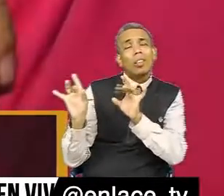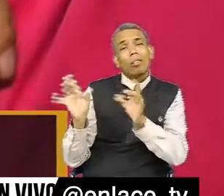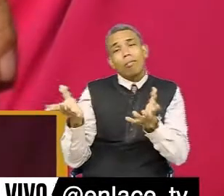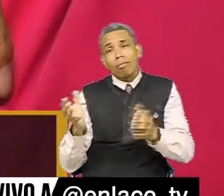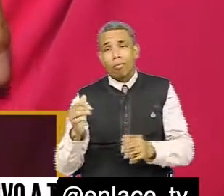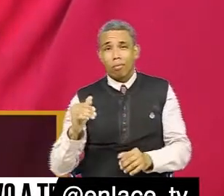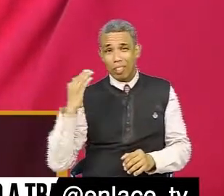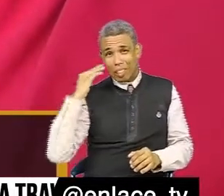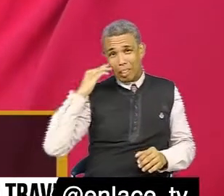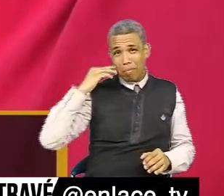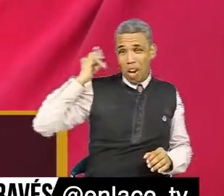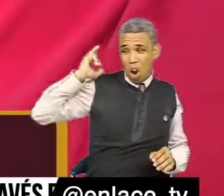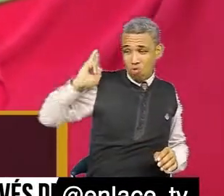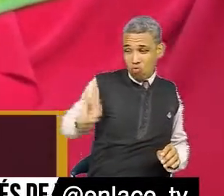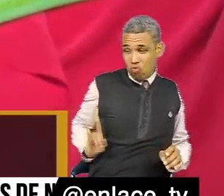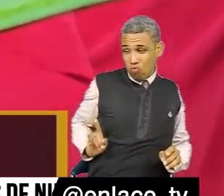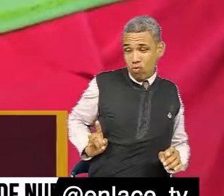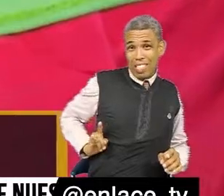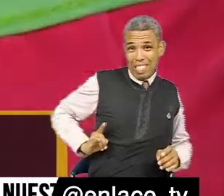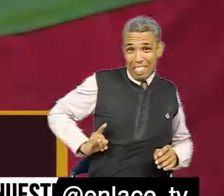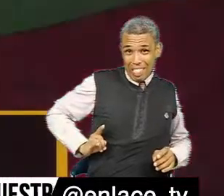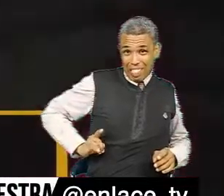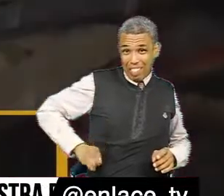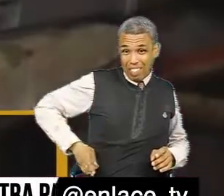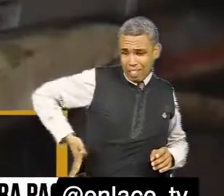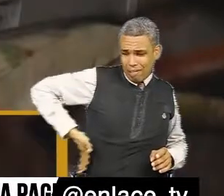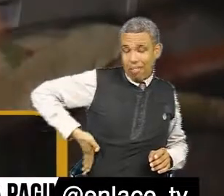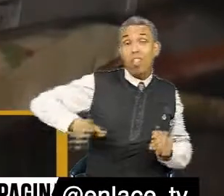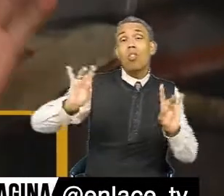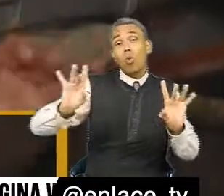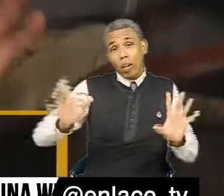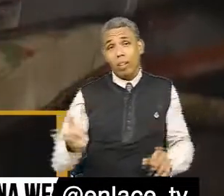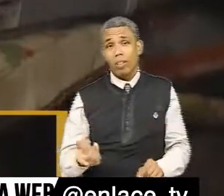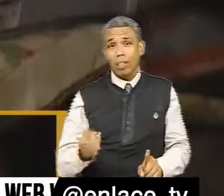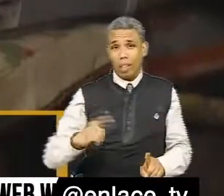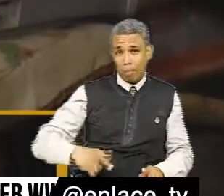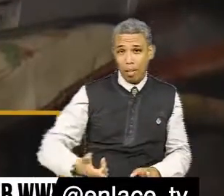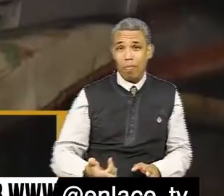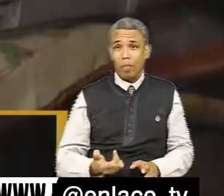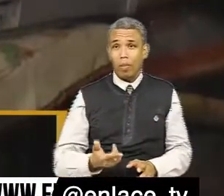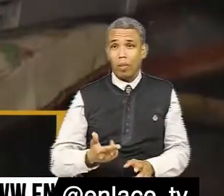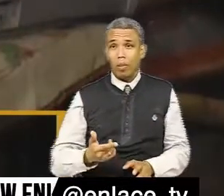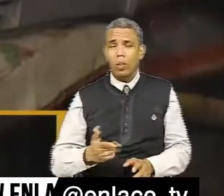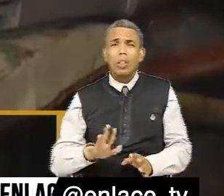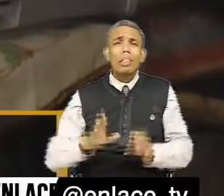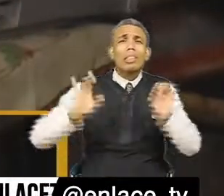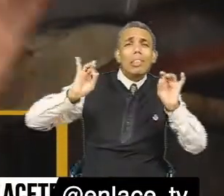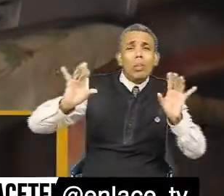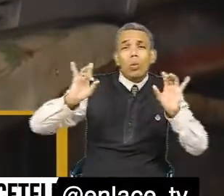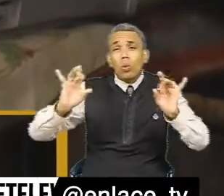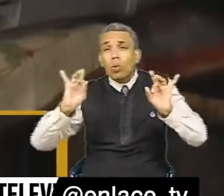las caderas y me durarte me duele la espalda también y estoy en ese mismo dolor que tengo me da de memoria que